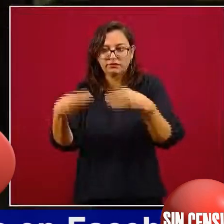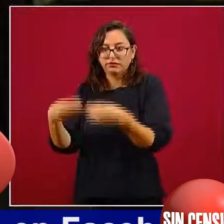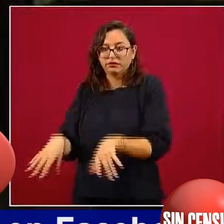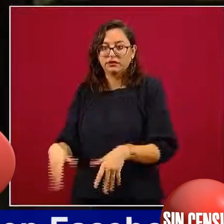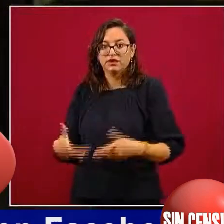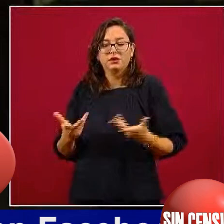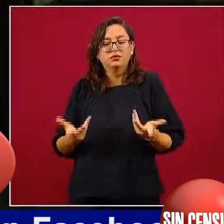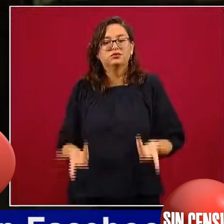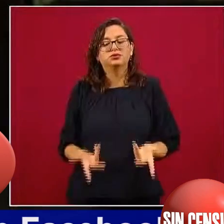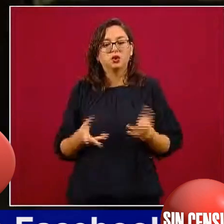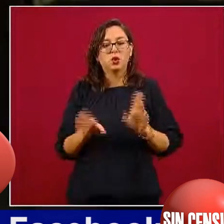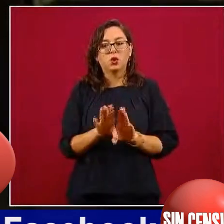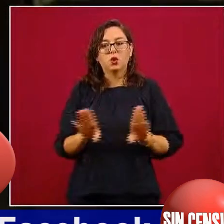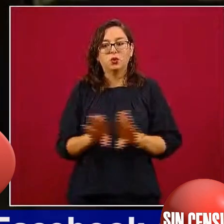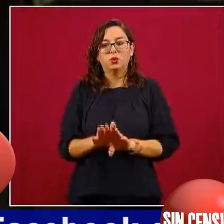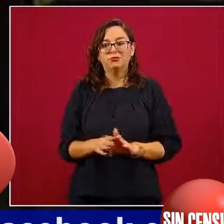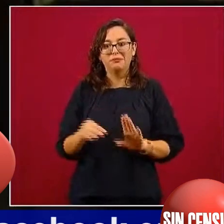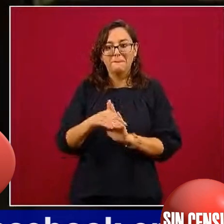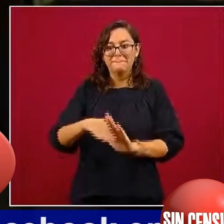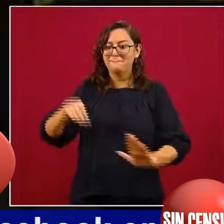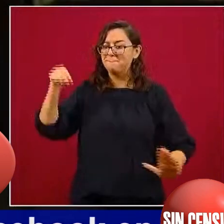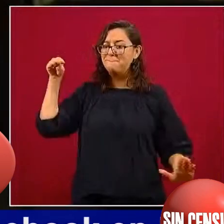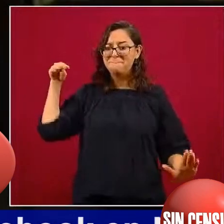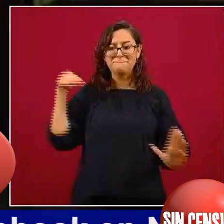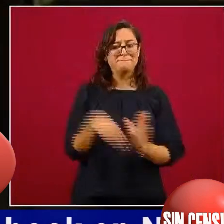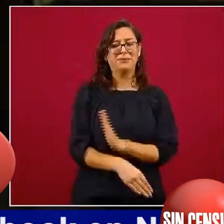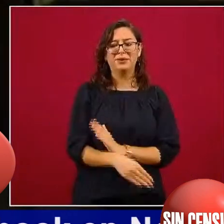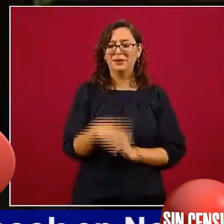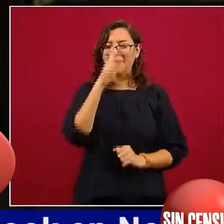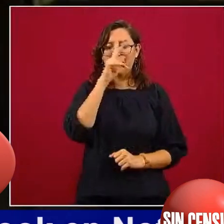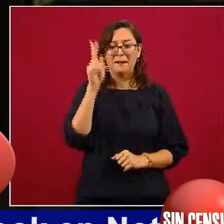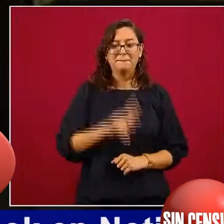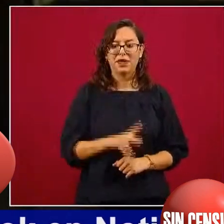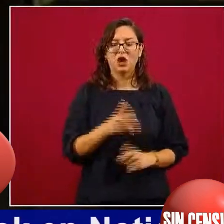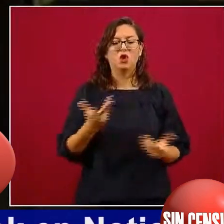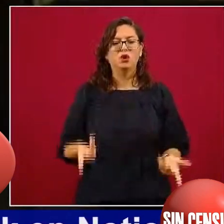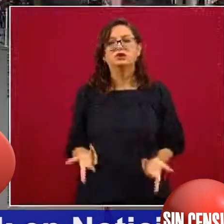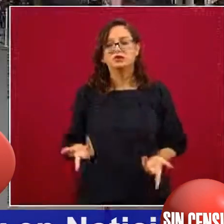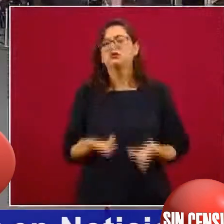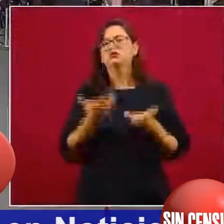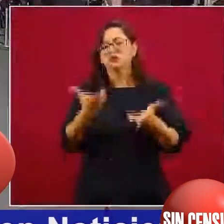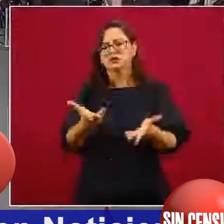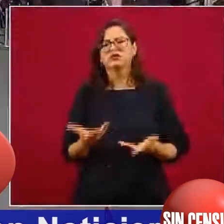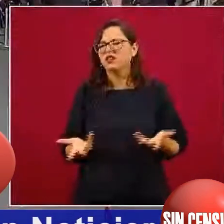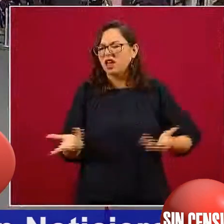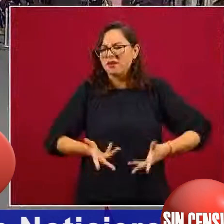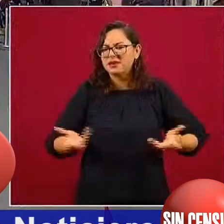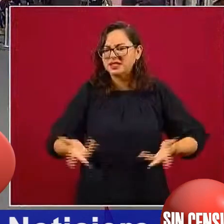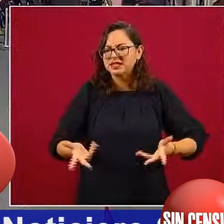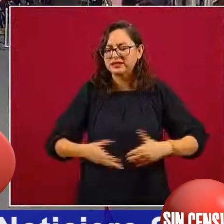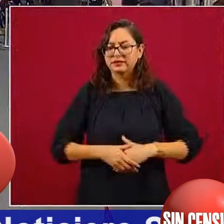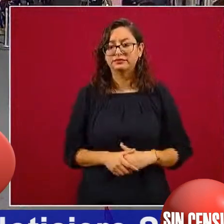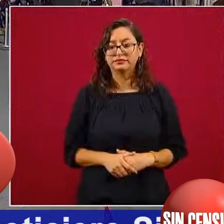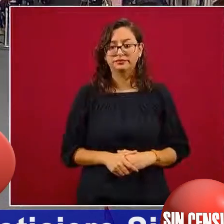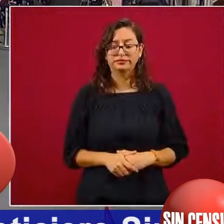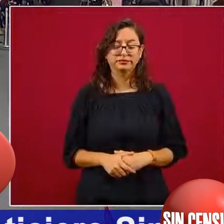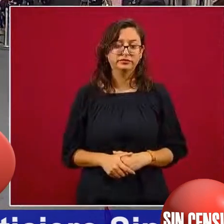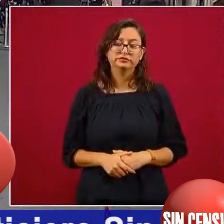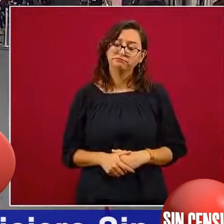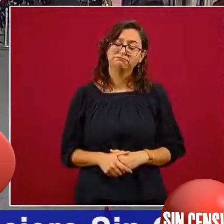evitar esta caída, que es una de las más pronunciadas en la historia moderna de nuestro país? Sí, ya esperábamos